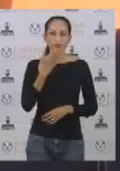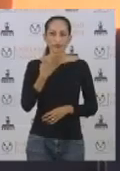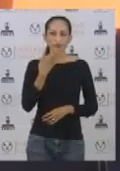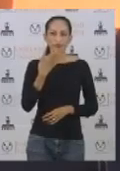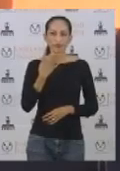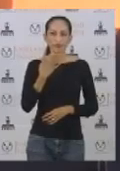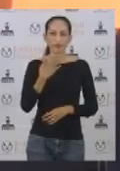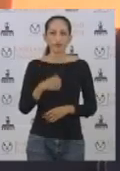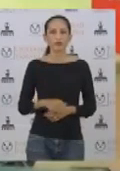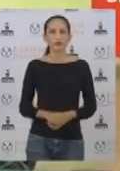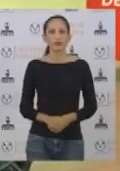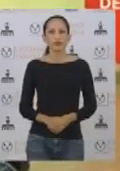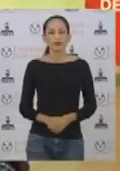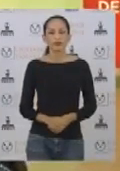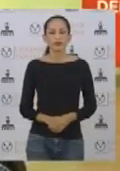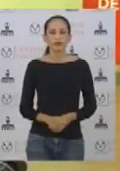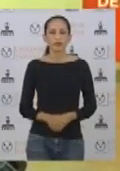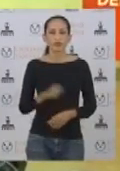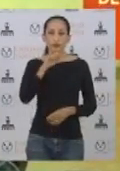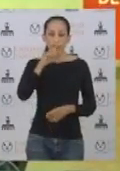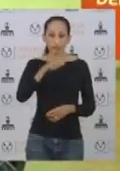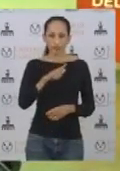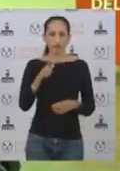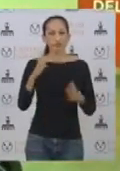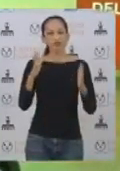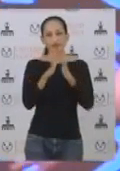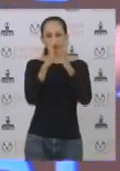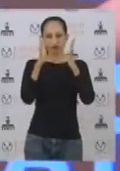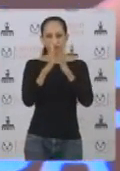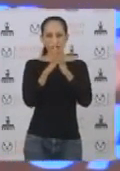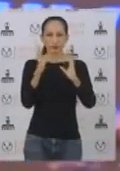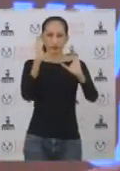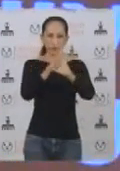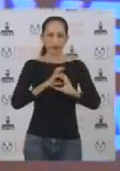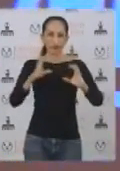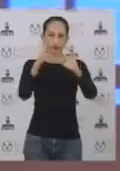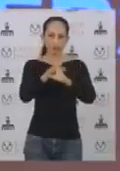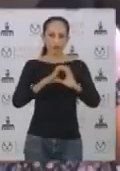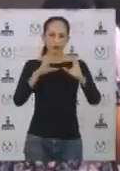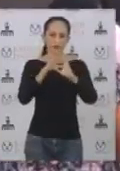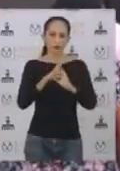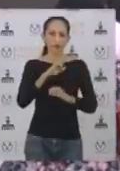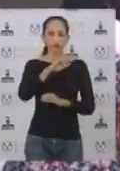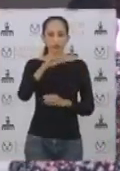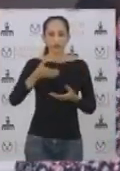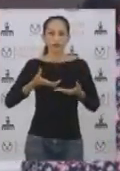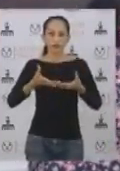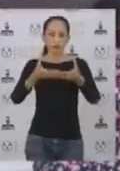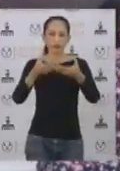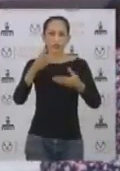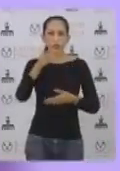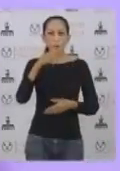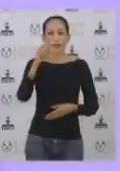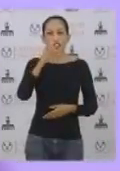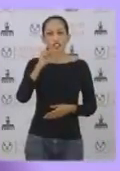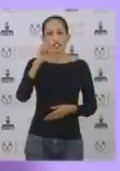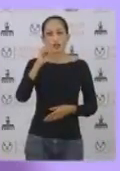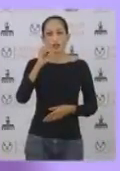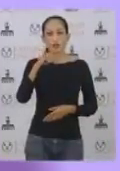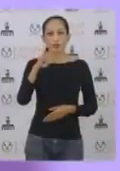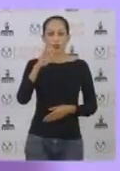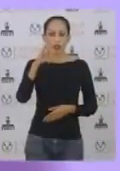sobre el pelo del niño. Además, el concurso de intérpretes que se realizó en la concha acústica del Paseo Méndez, con una